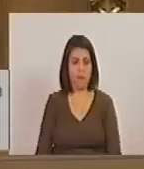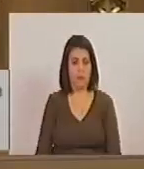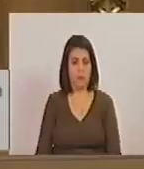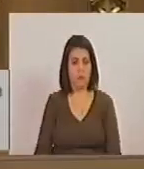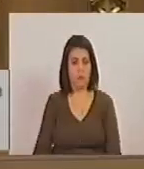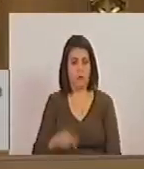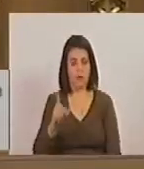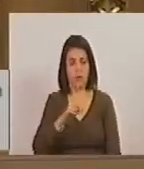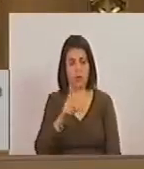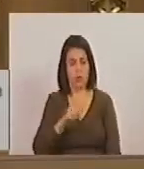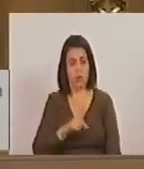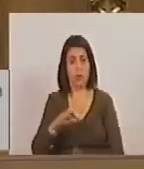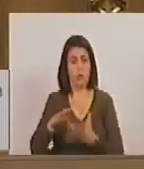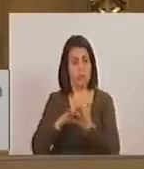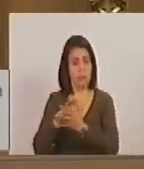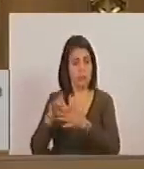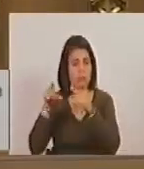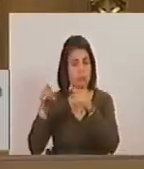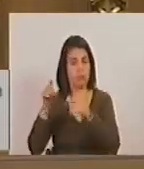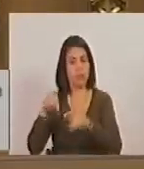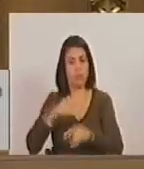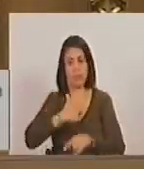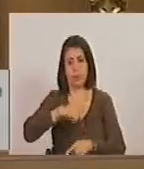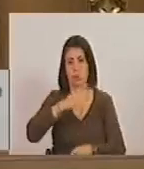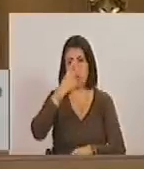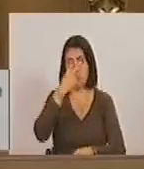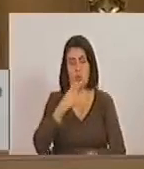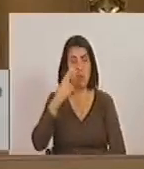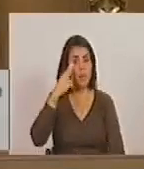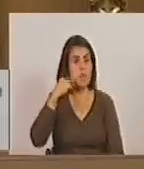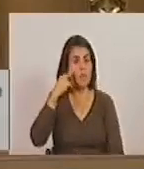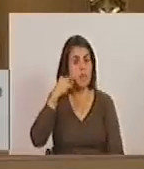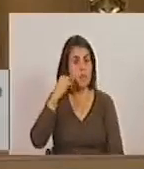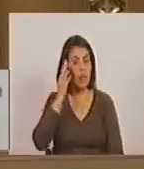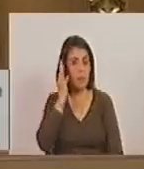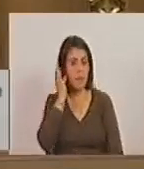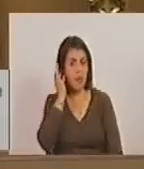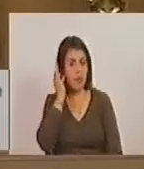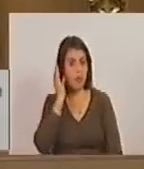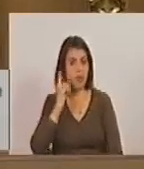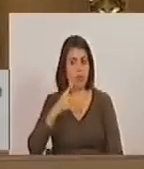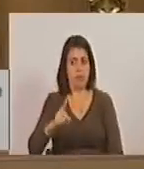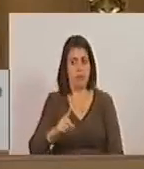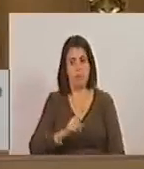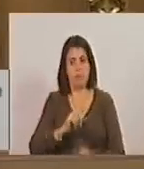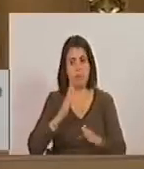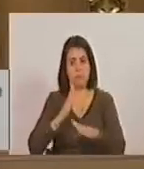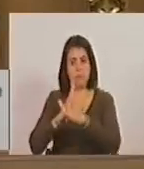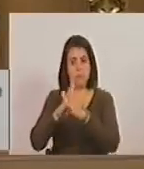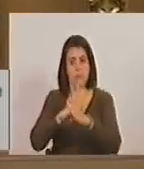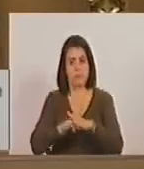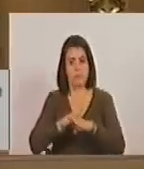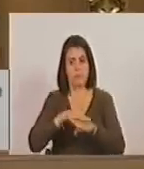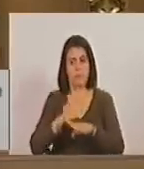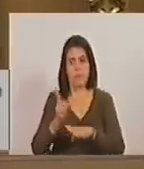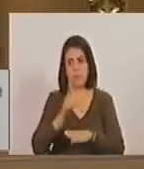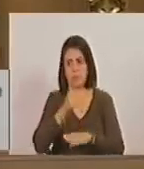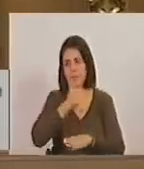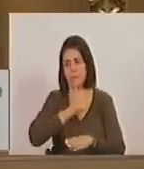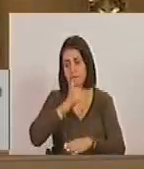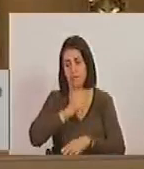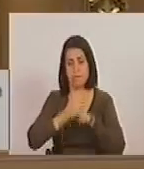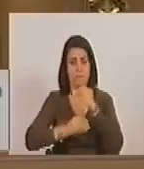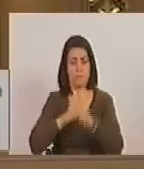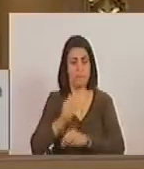no es casual la consecuencia. Nosotros los pobres, los negros y las mujeres hemos resistido un bloqueo. Lo que no resistimos a veces es